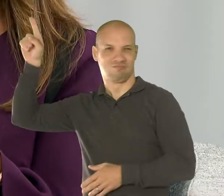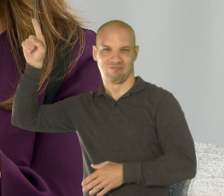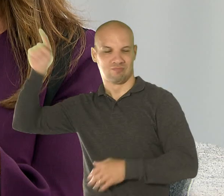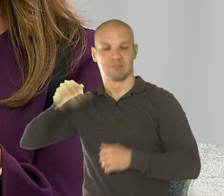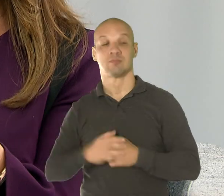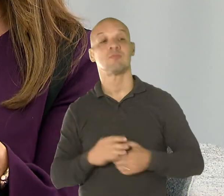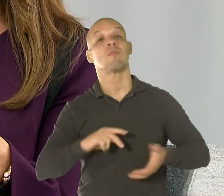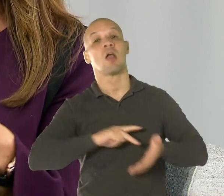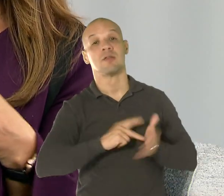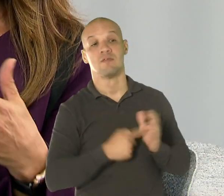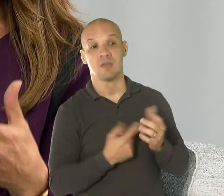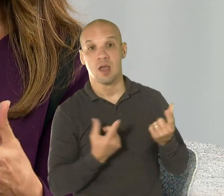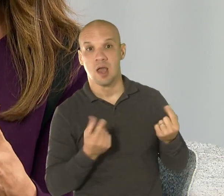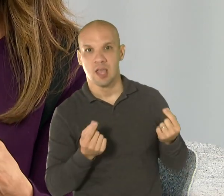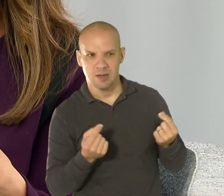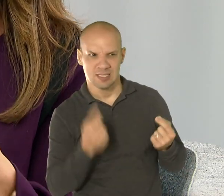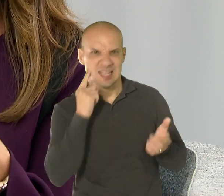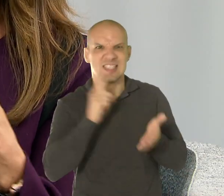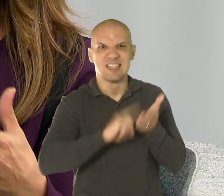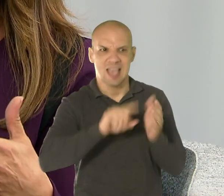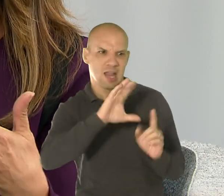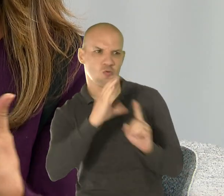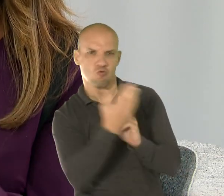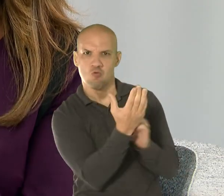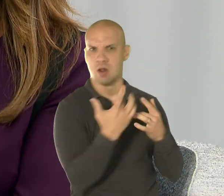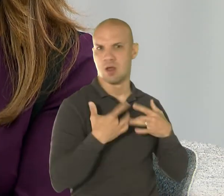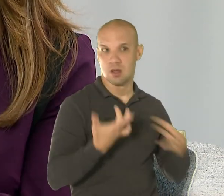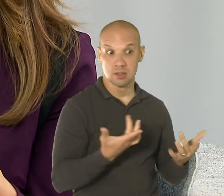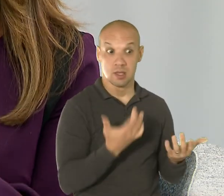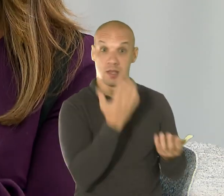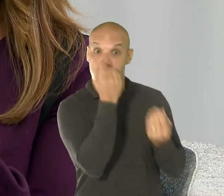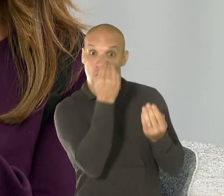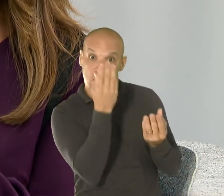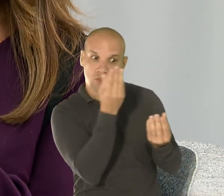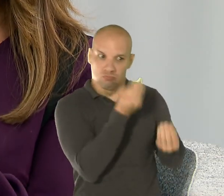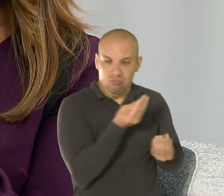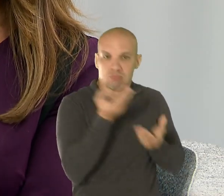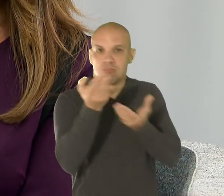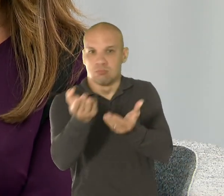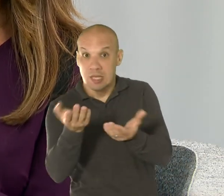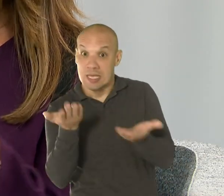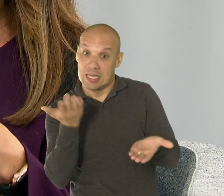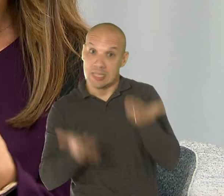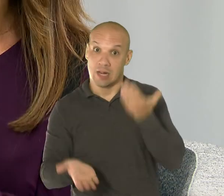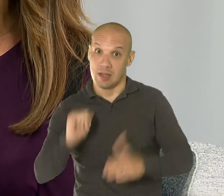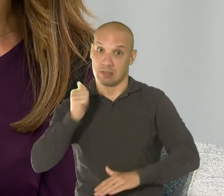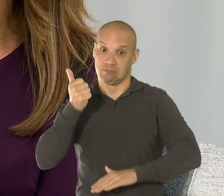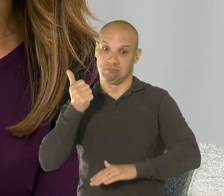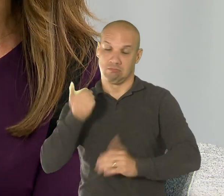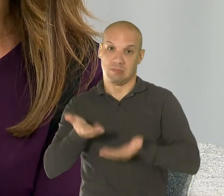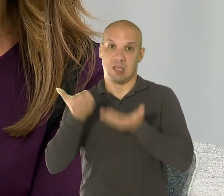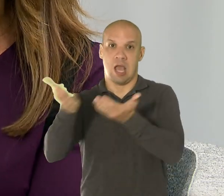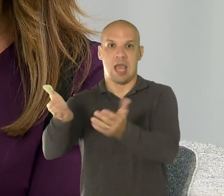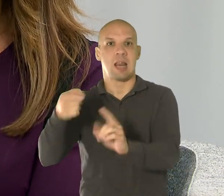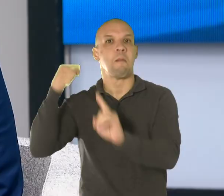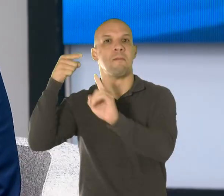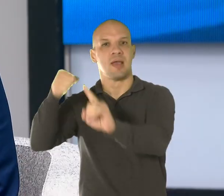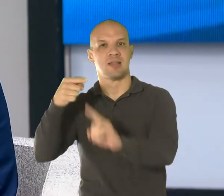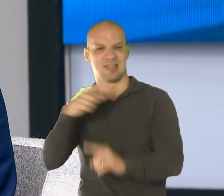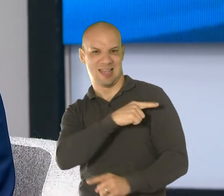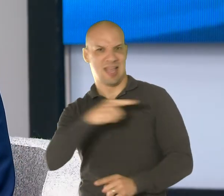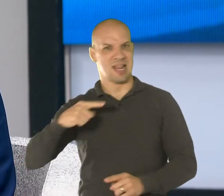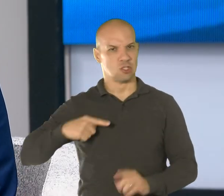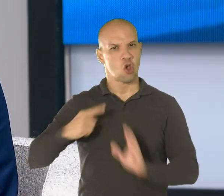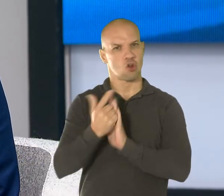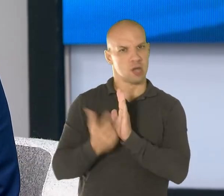compartir información y quizás pudieran compartir incluso ideas sobre legislación y políticas públicas, que es la finalidad del estudio. Ciertamente, y eso es